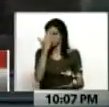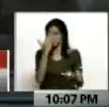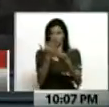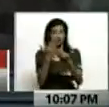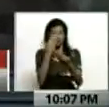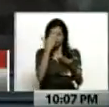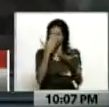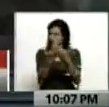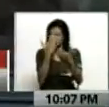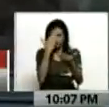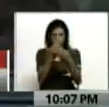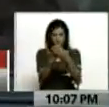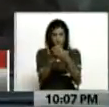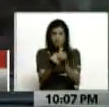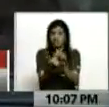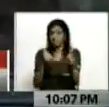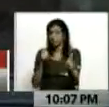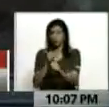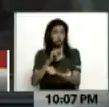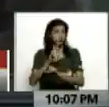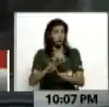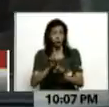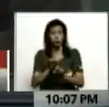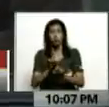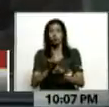decía Jorge eler Gaitán